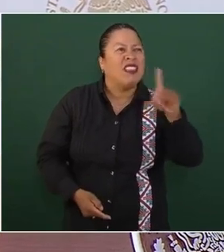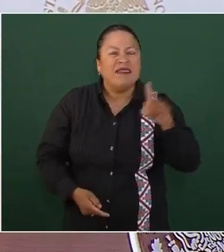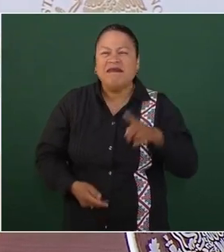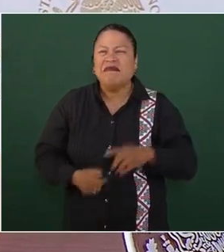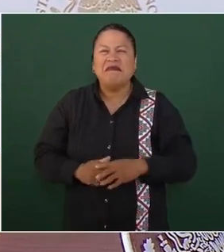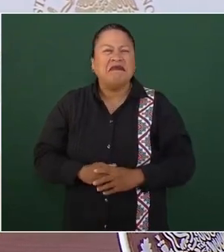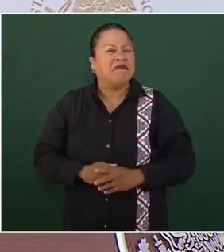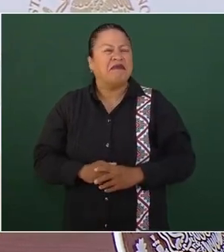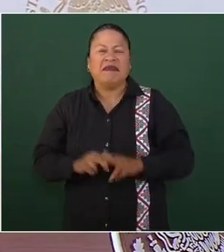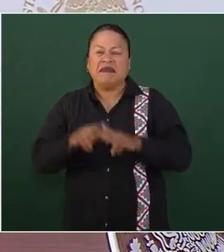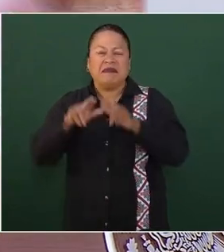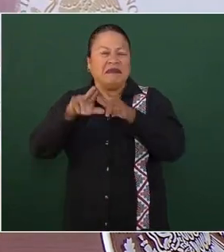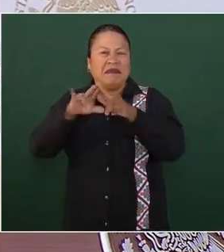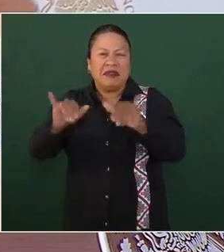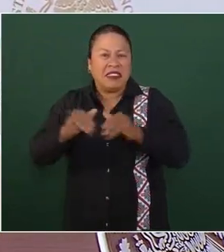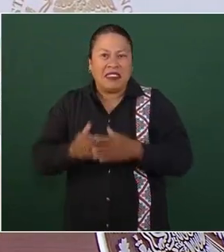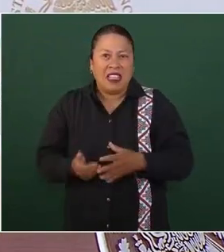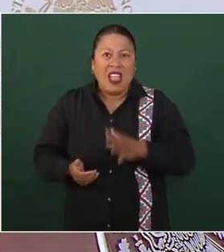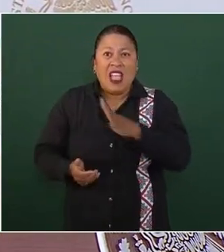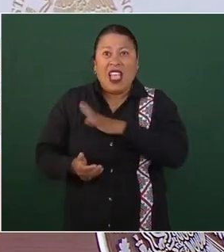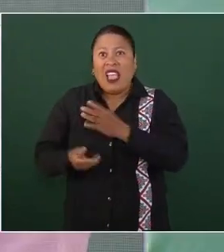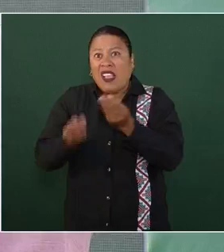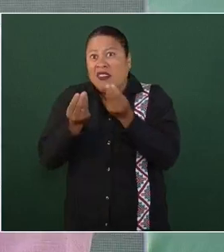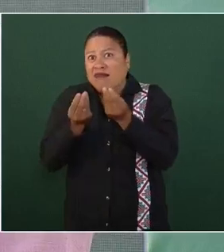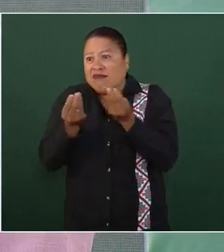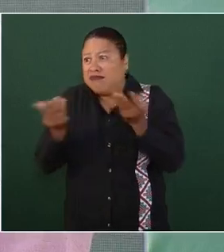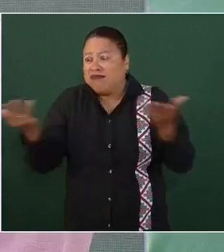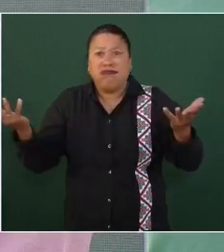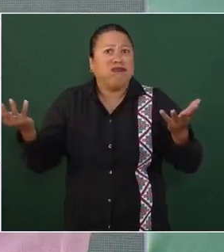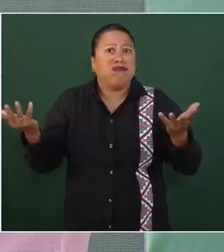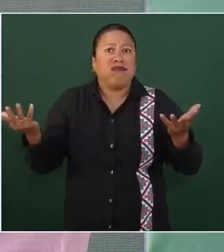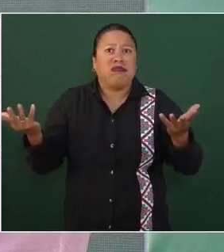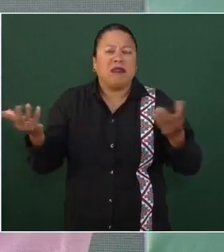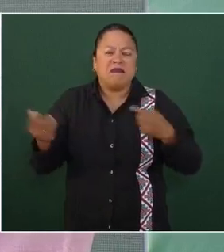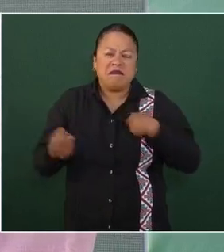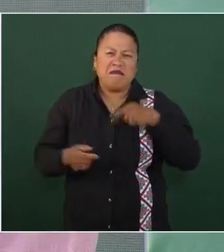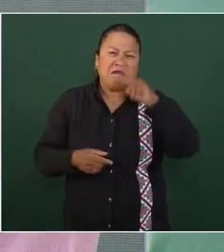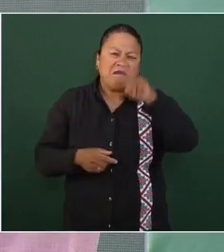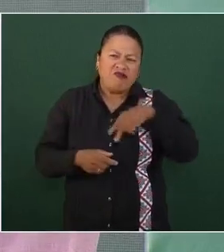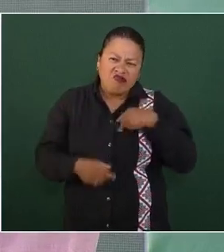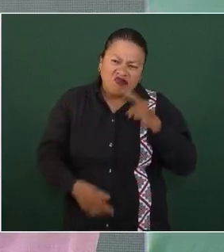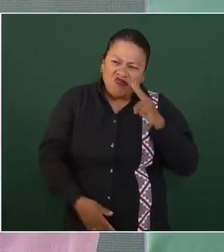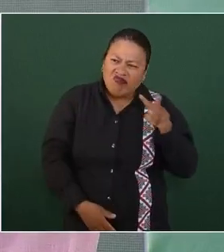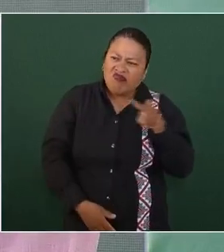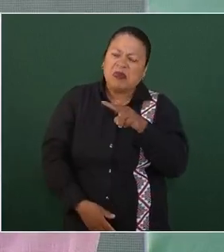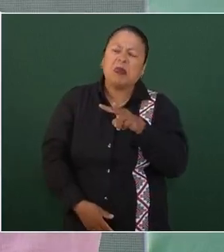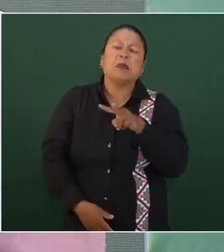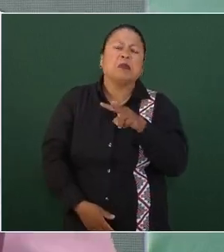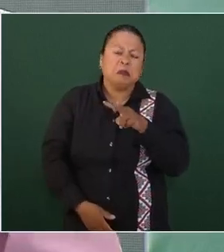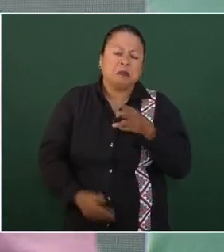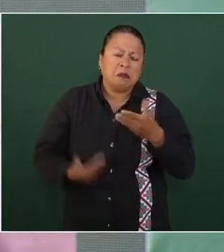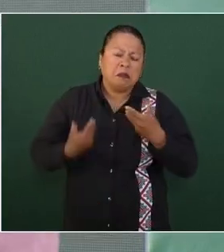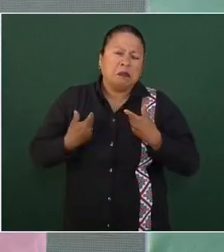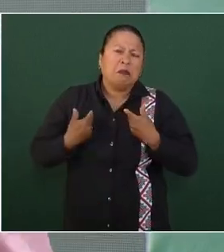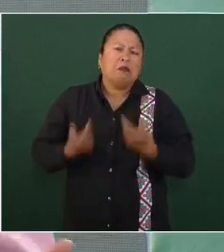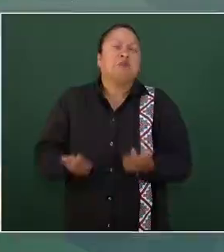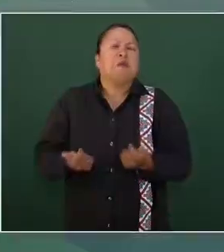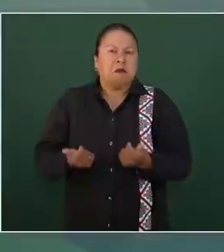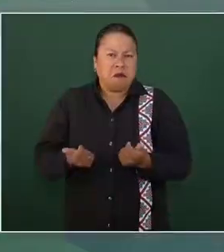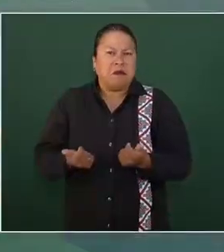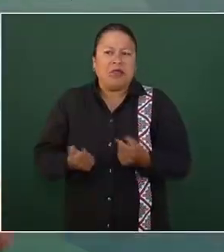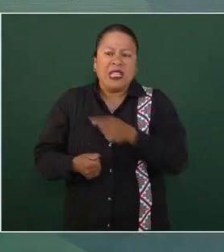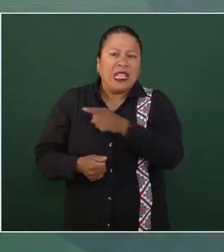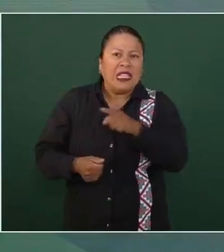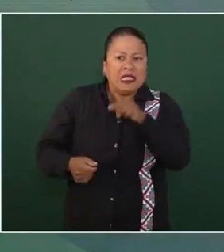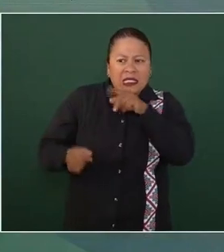porque serían muchos los entiendo porque se